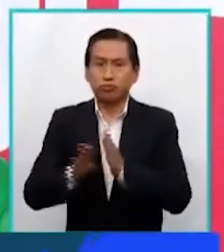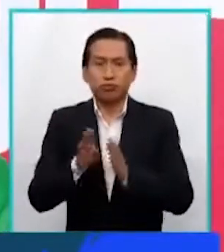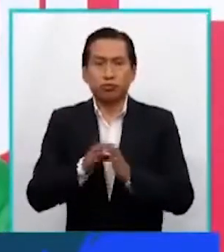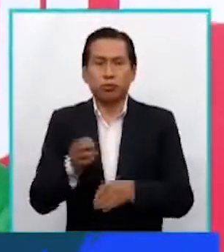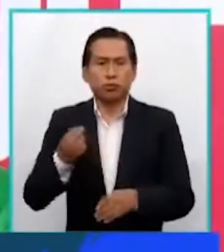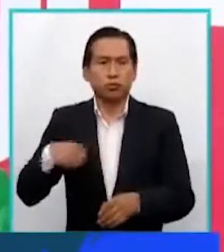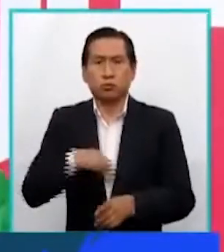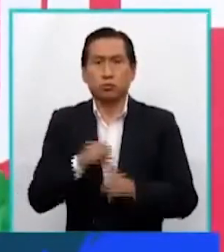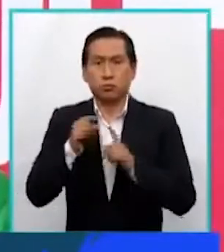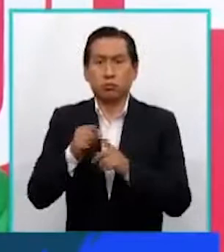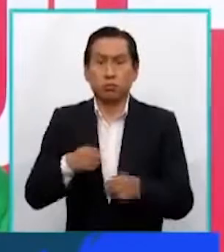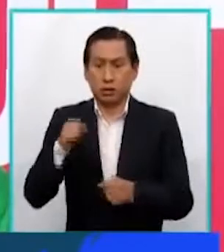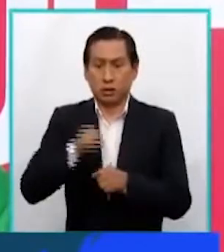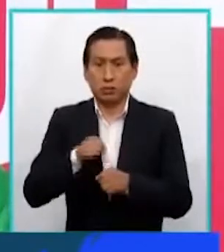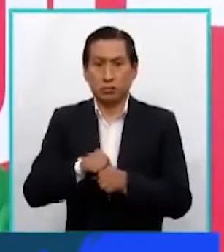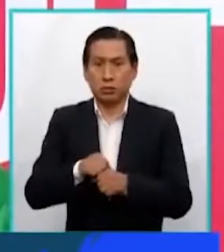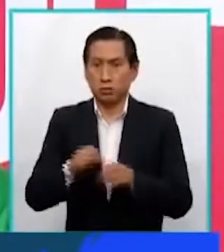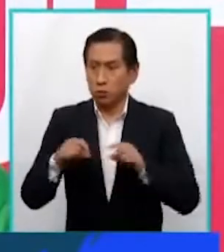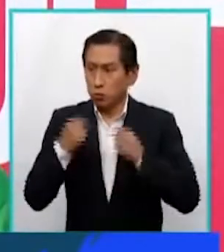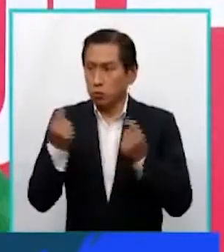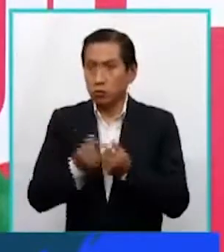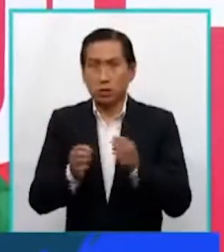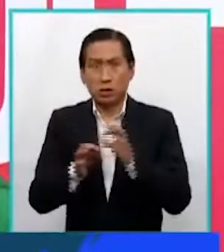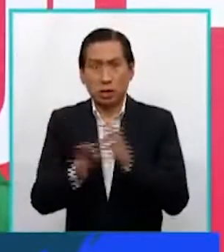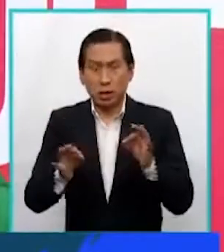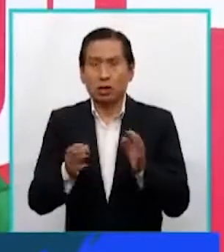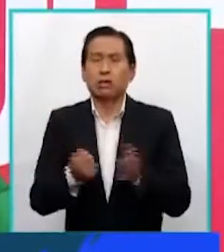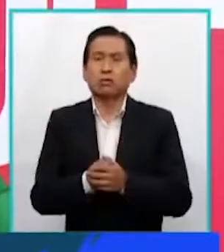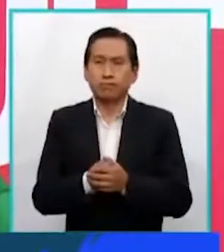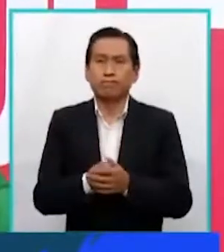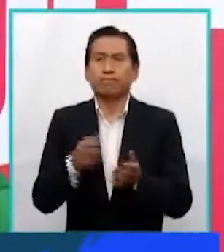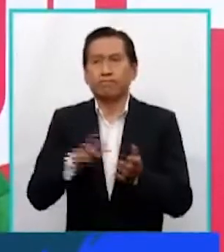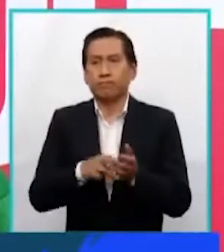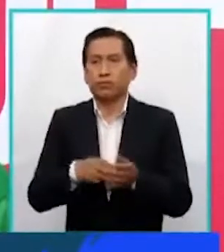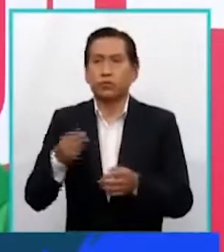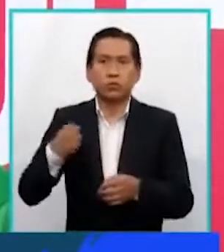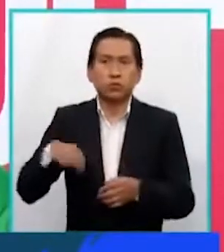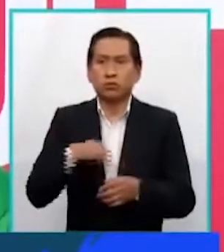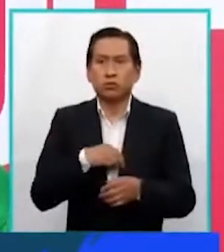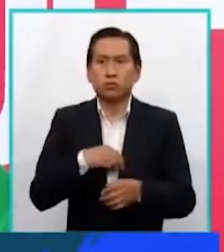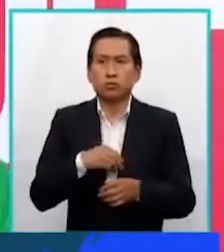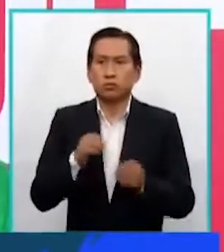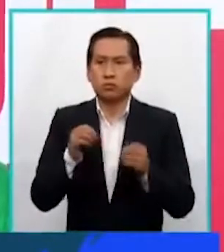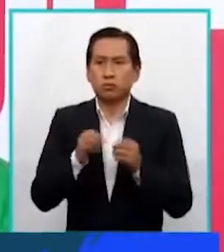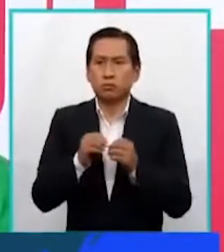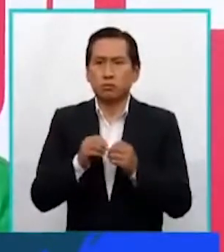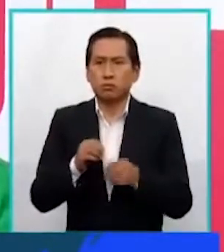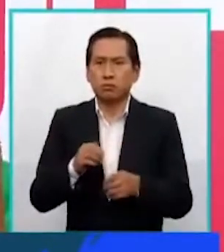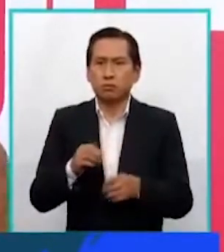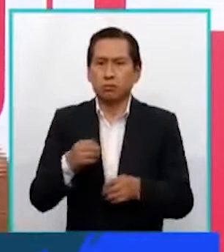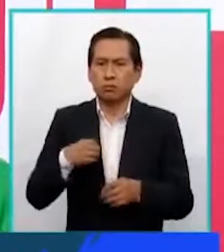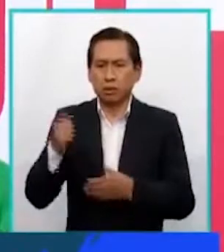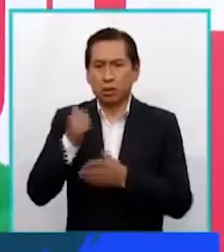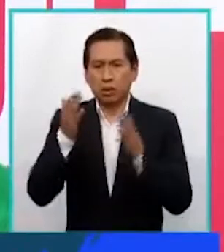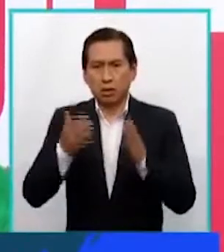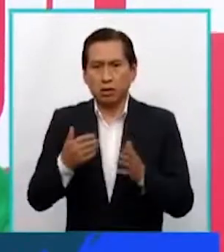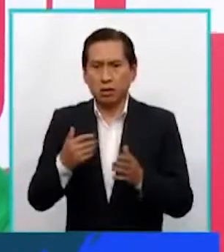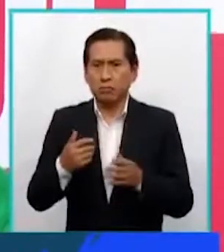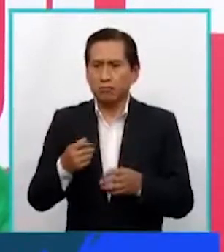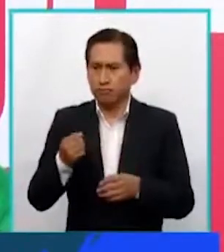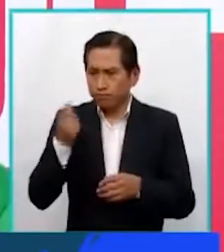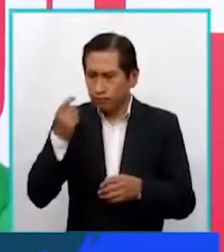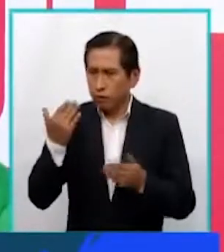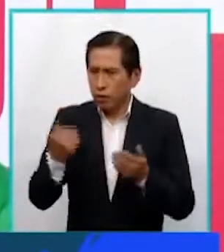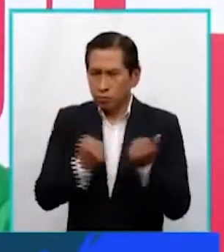sacamos es que si no trabajamos a nivel colectivo o por lo menos no bajamos, digamos, nuestros egos de artista y entendemos que somos seres humanos que nos